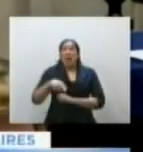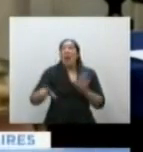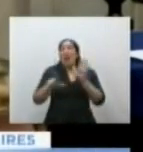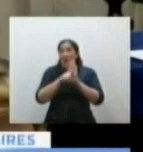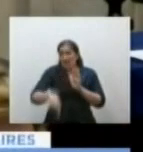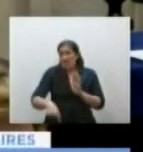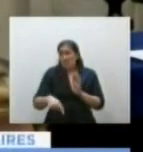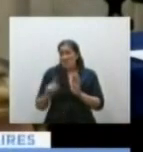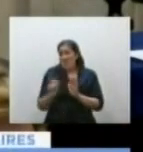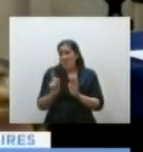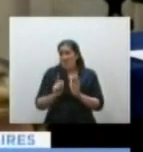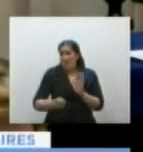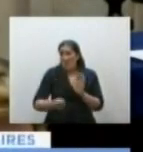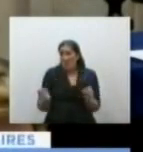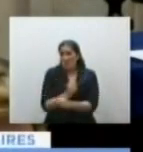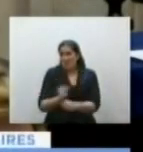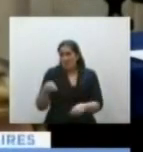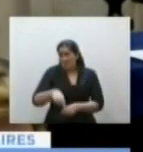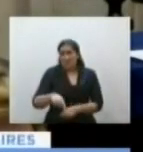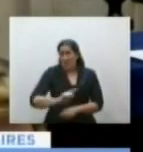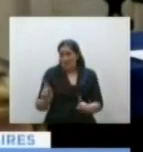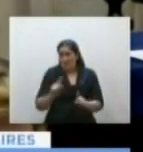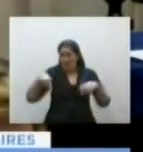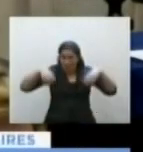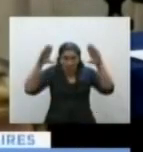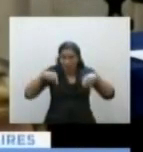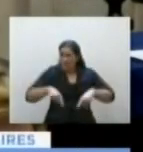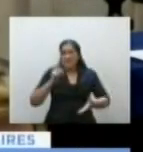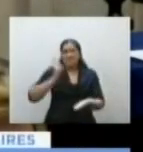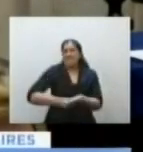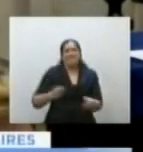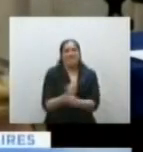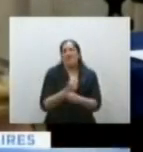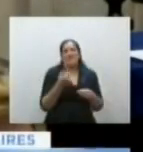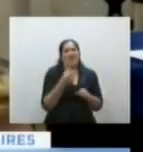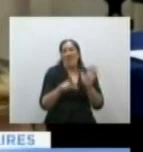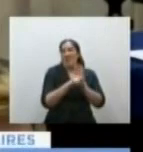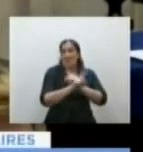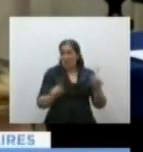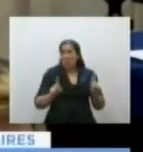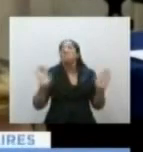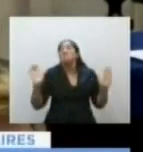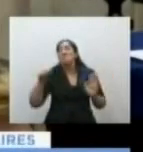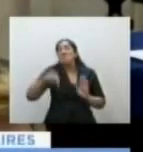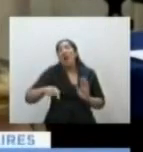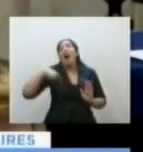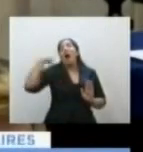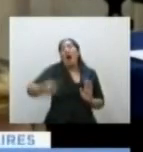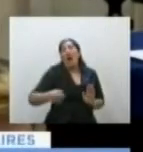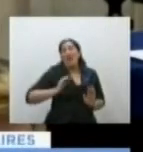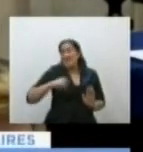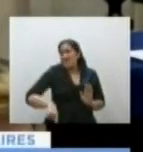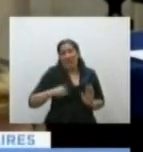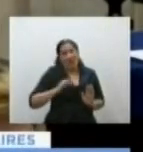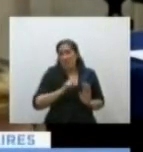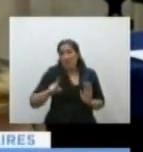situaciones. Sí, los divorcios express, bueno, un montón de cuestiones. A mí no me gusta nunca igual que alguien se apropie de esas cosas, porque digo, también